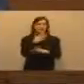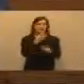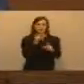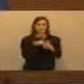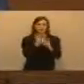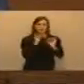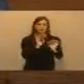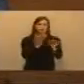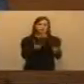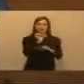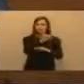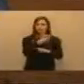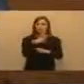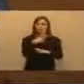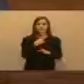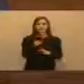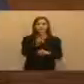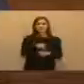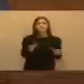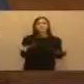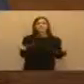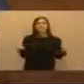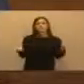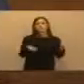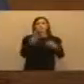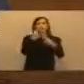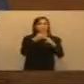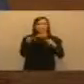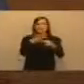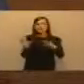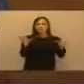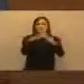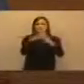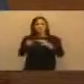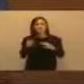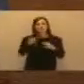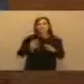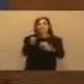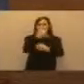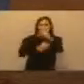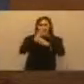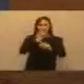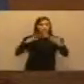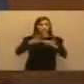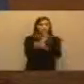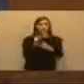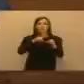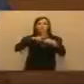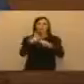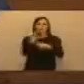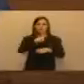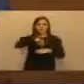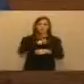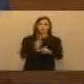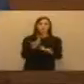y, desde luego, de todos los demás agentes políticos, sociales y económicos que se sientan concernidos. Nosotros nos sentimos concernidos